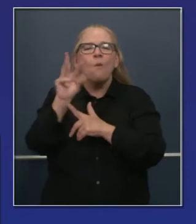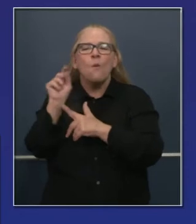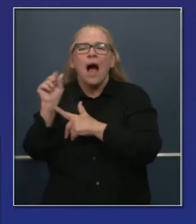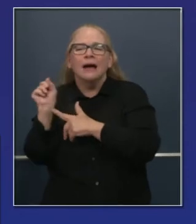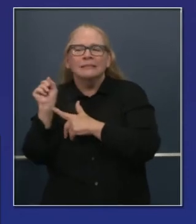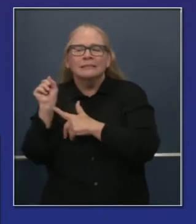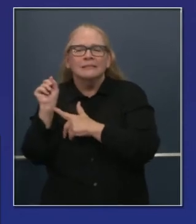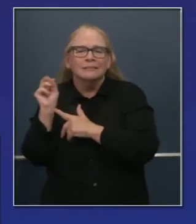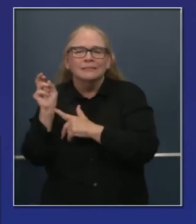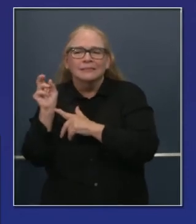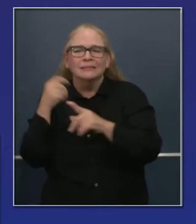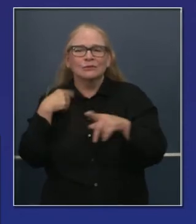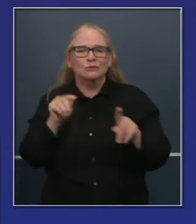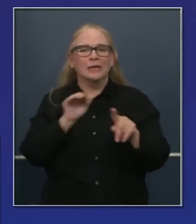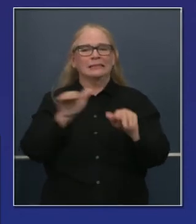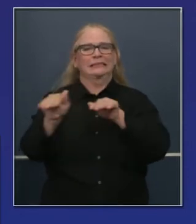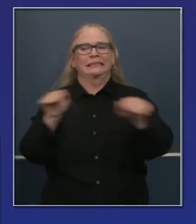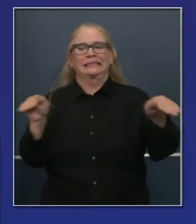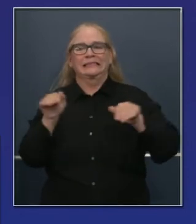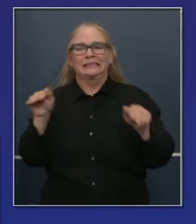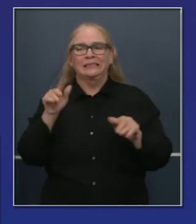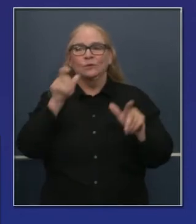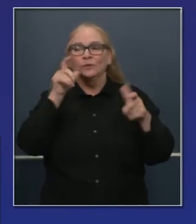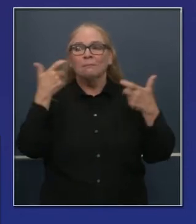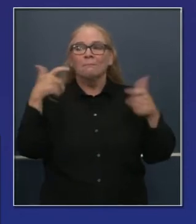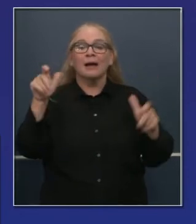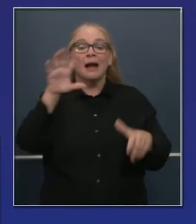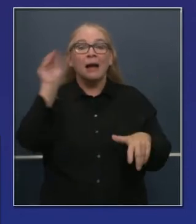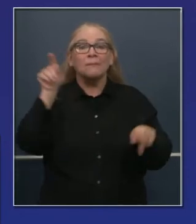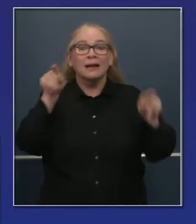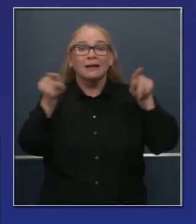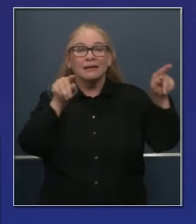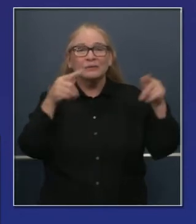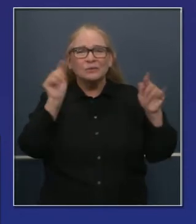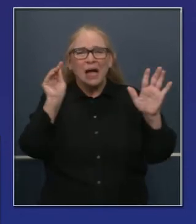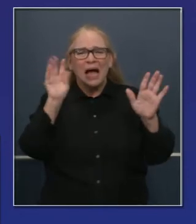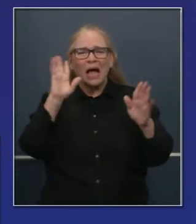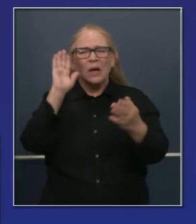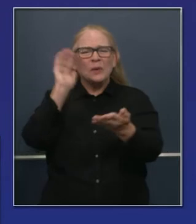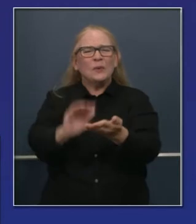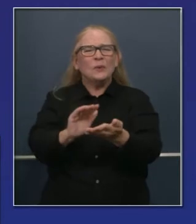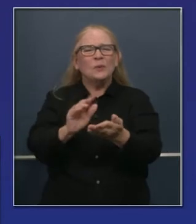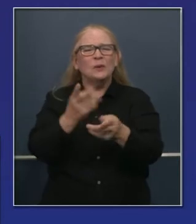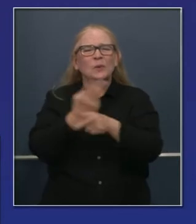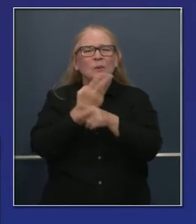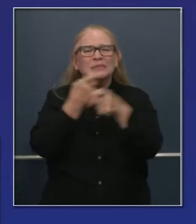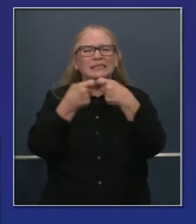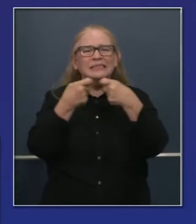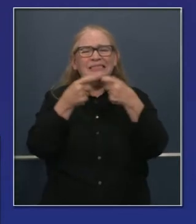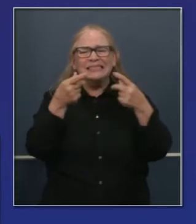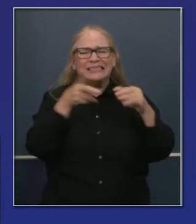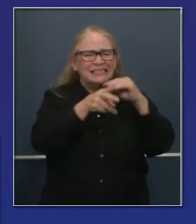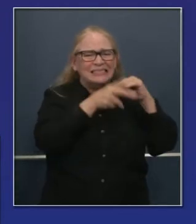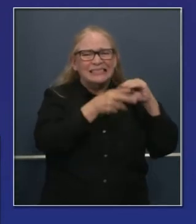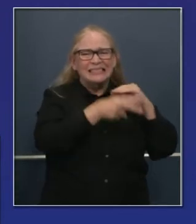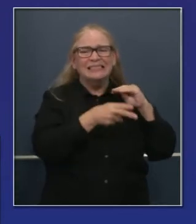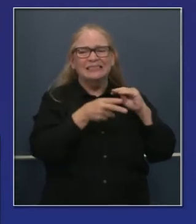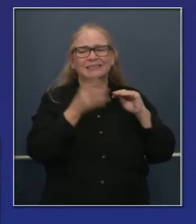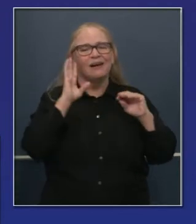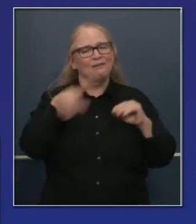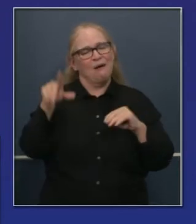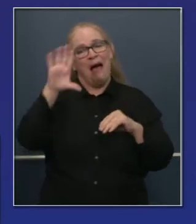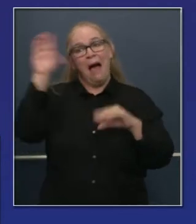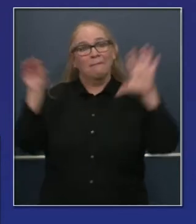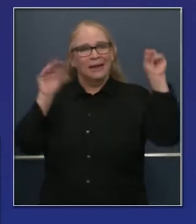problemas con algunos generadores otras plantas de generación y considerar estrategias para nivelar